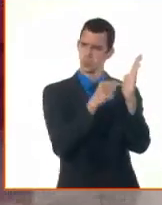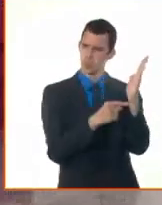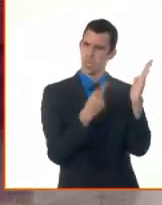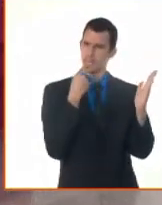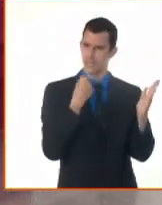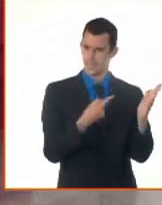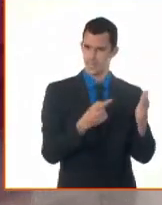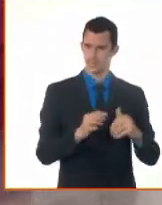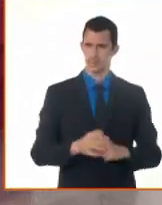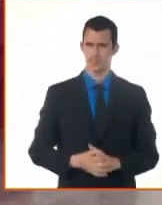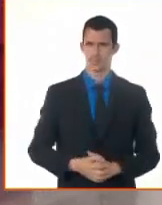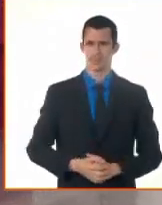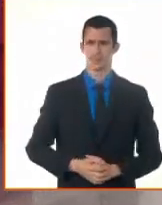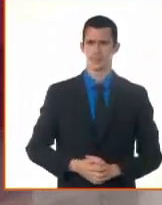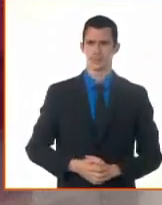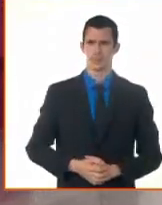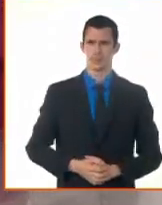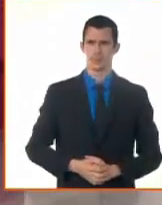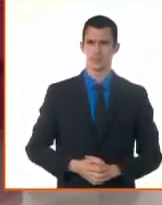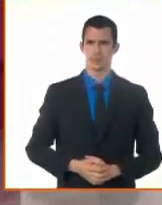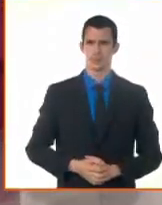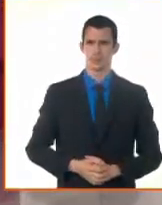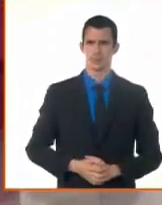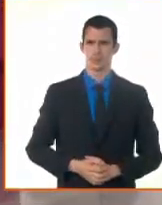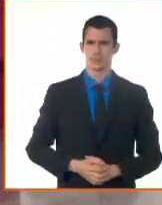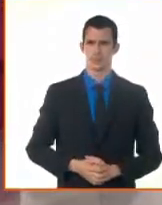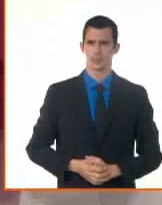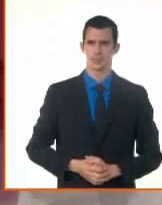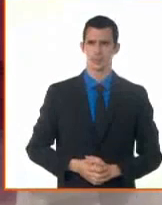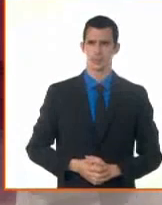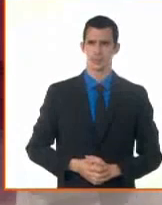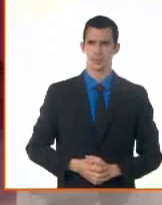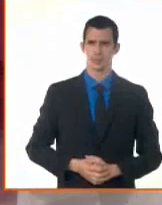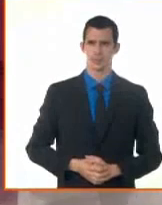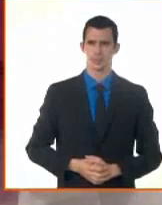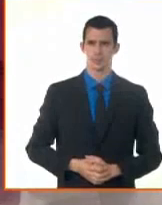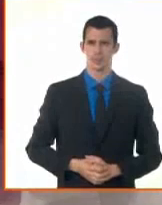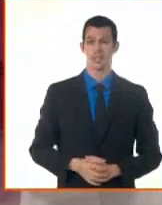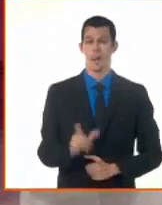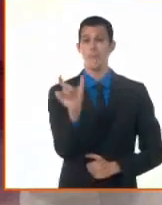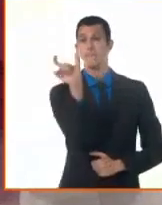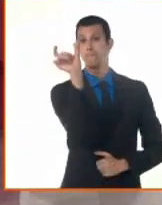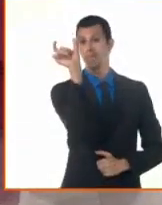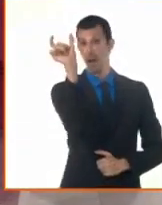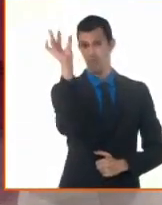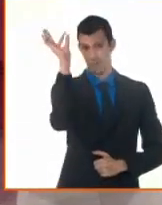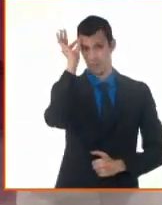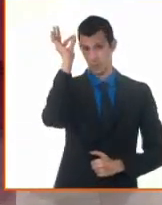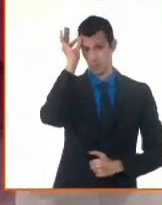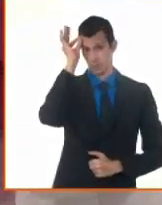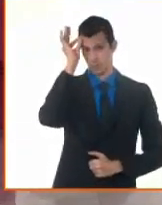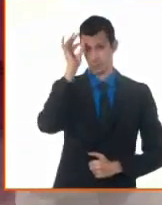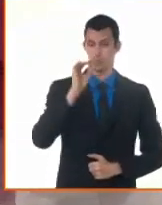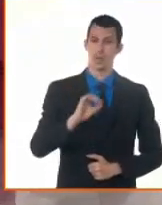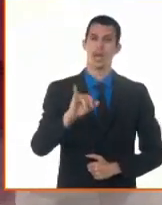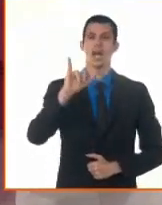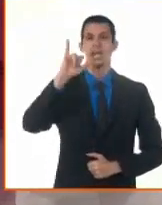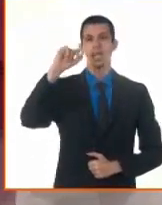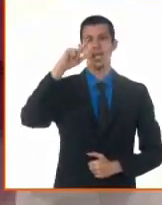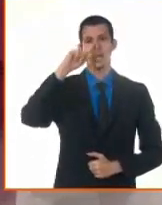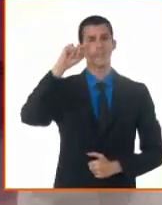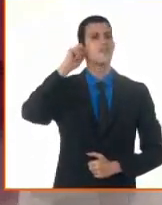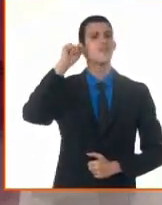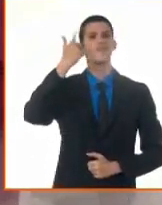en la Cumbre contra la inflación que parte primero de reconocer la necesidad de la región a un financiamiento internacional